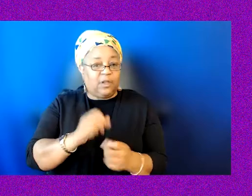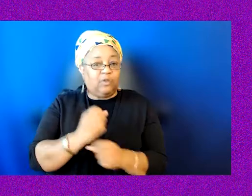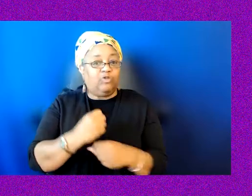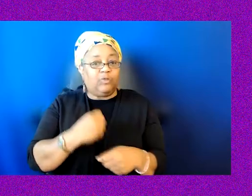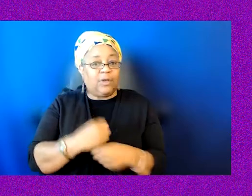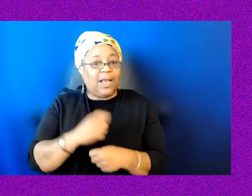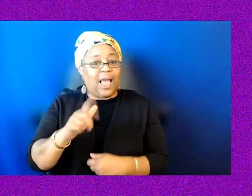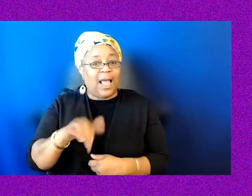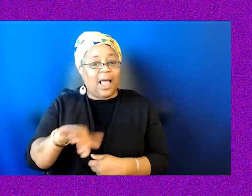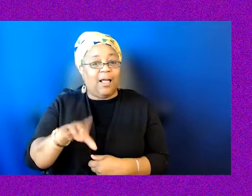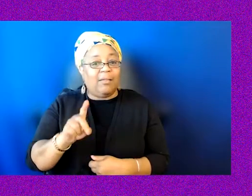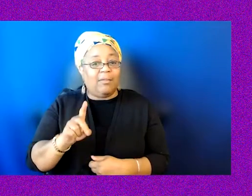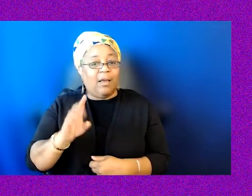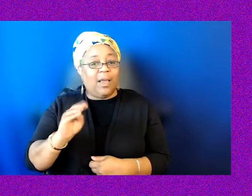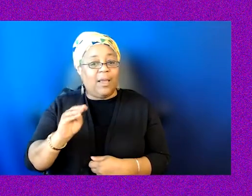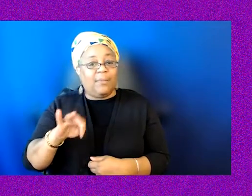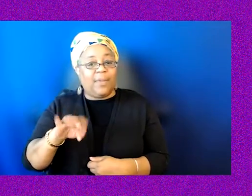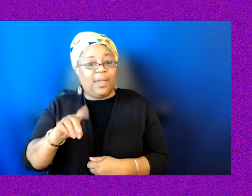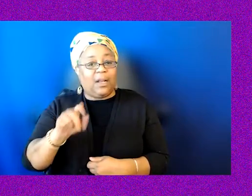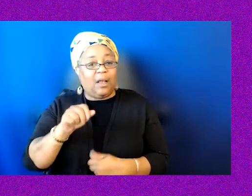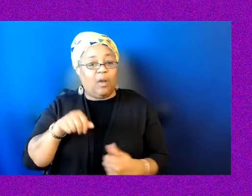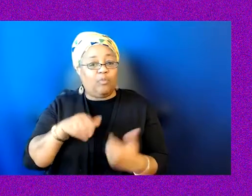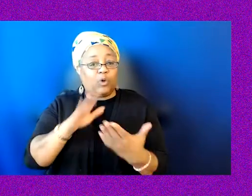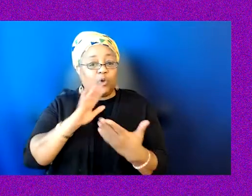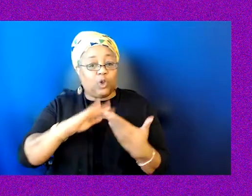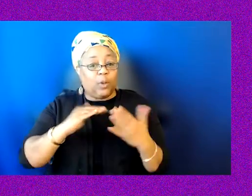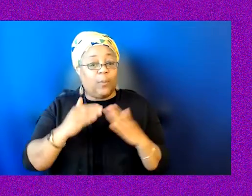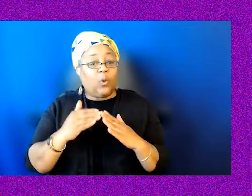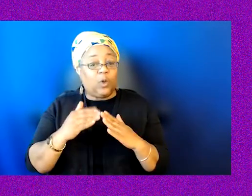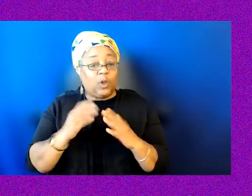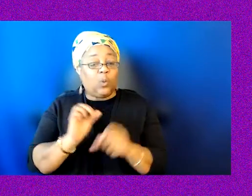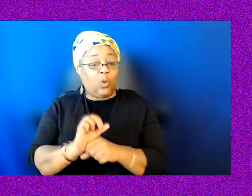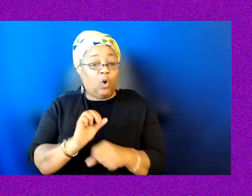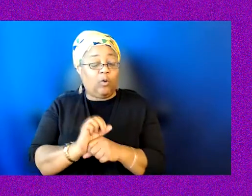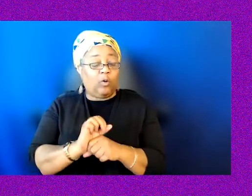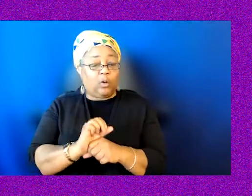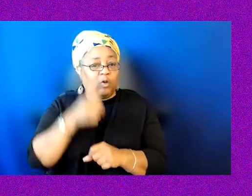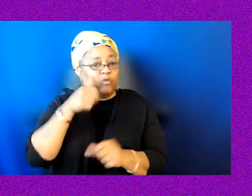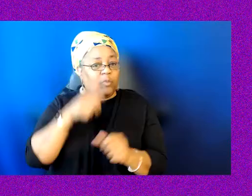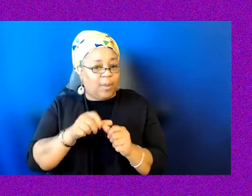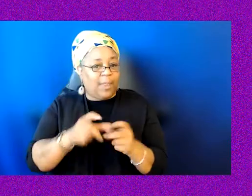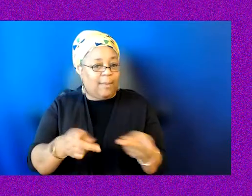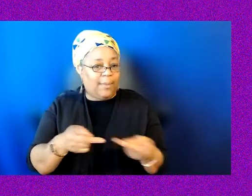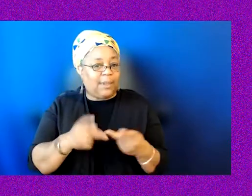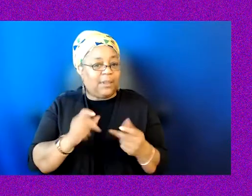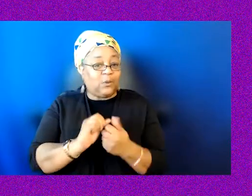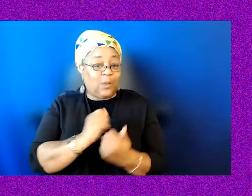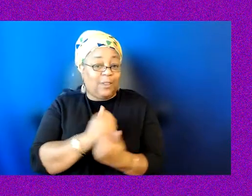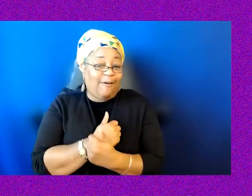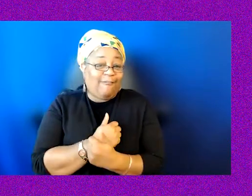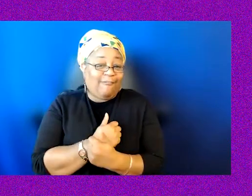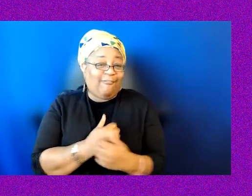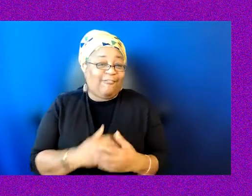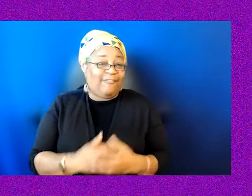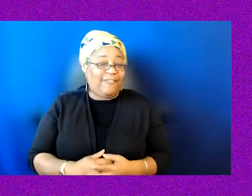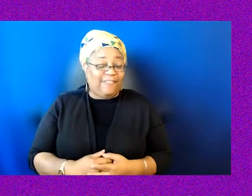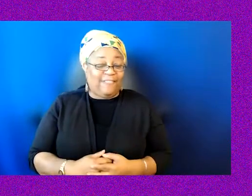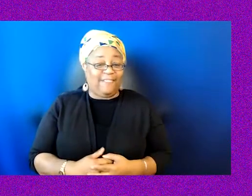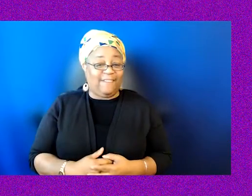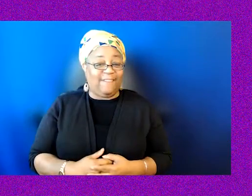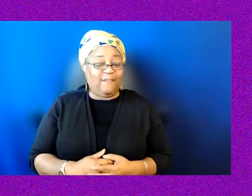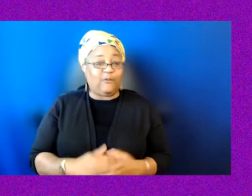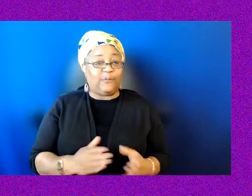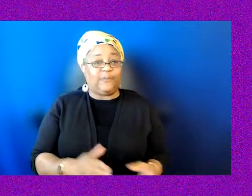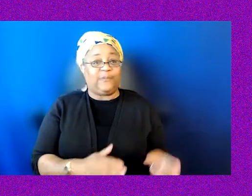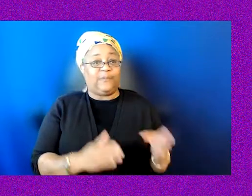americana de herencia china que también estaba en Detroit y que ayudó